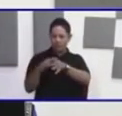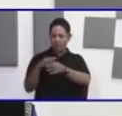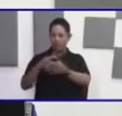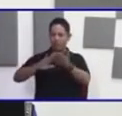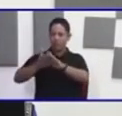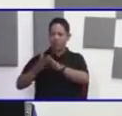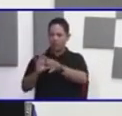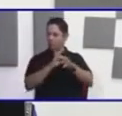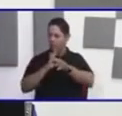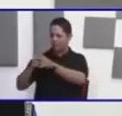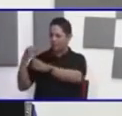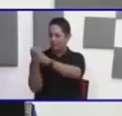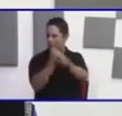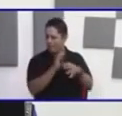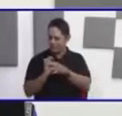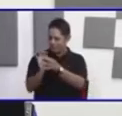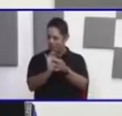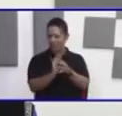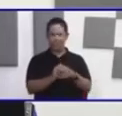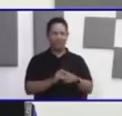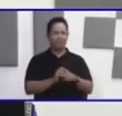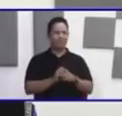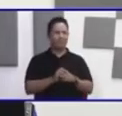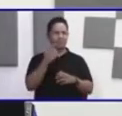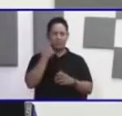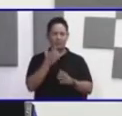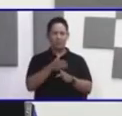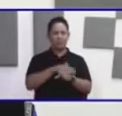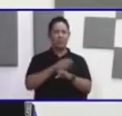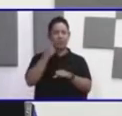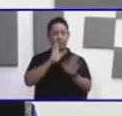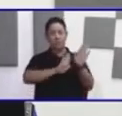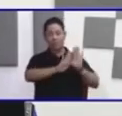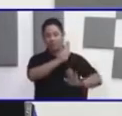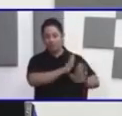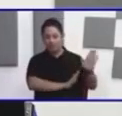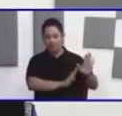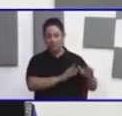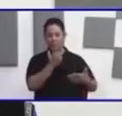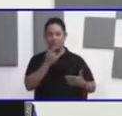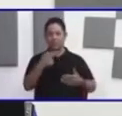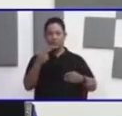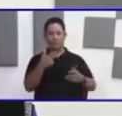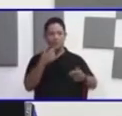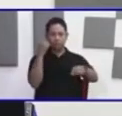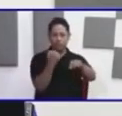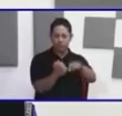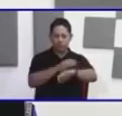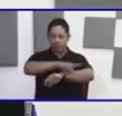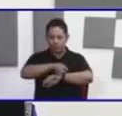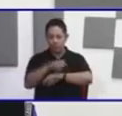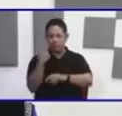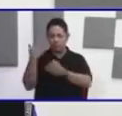Estamos hablando de que el trabajo de prevención, de atención al delito, no es un trabajo exclusivo de la Policía Nacional. También es un